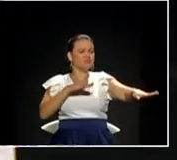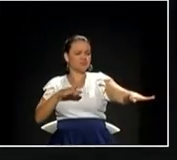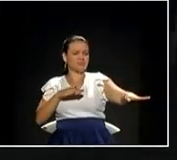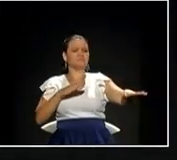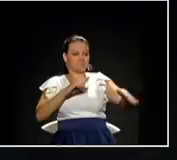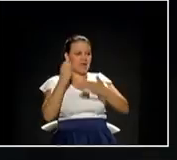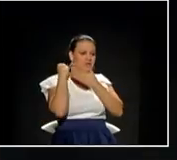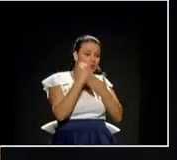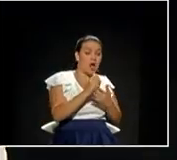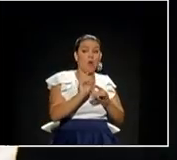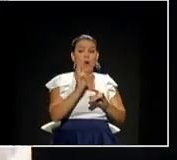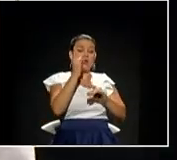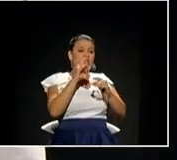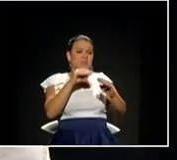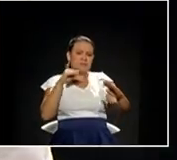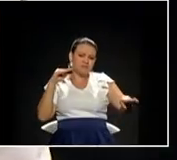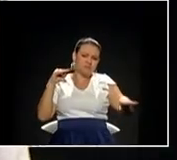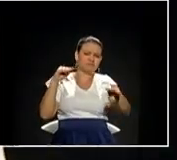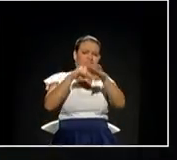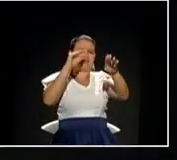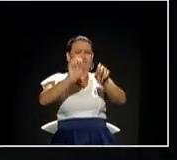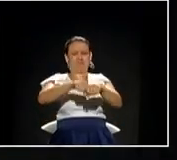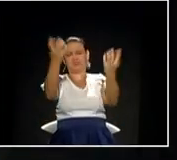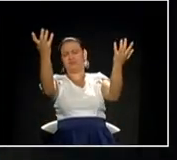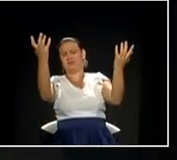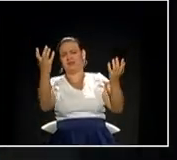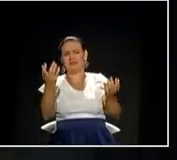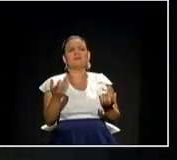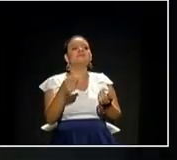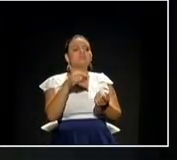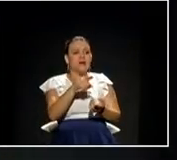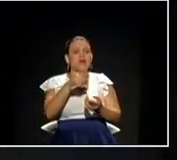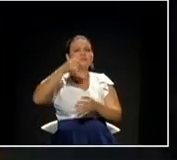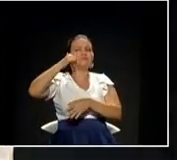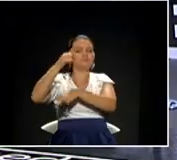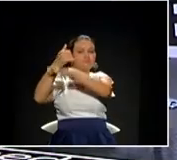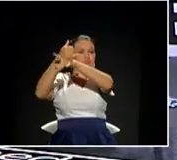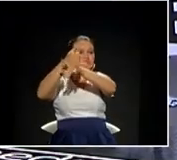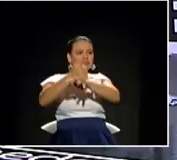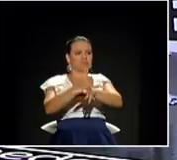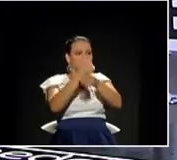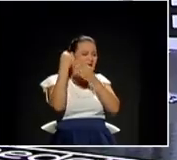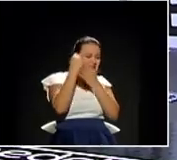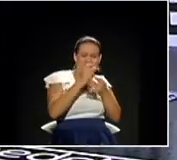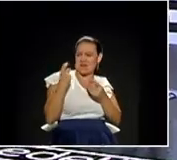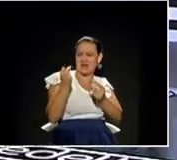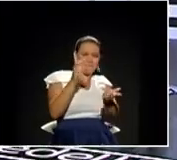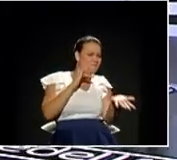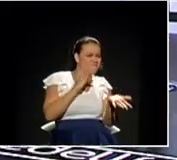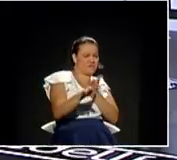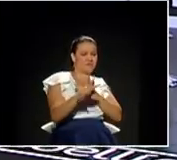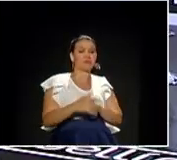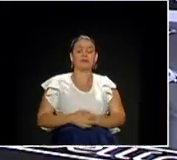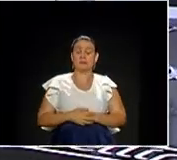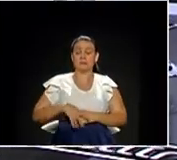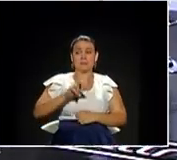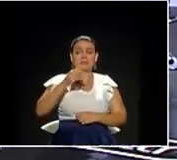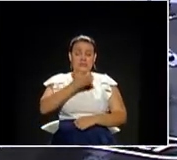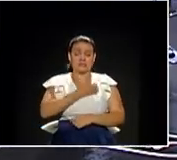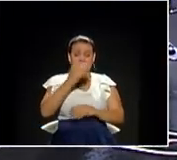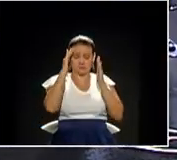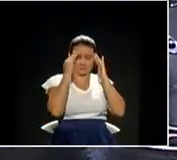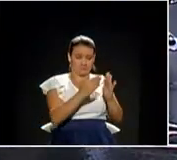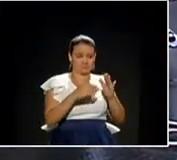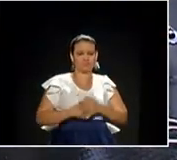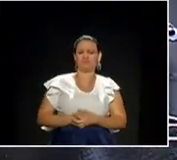accidentes y también que cambiemos horarios tomadas teletrabajo y horarios de 678 la alcaldía empieza con eso y qué pasa con el pico y